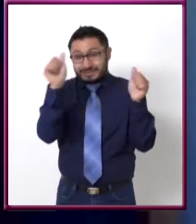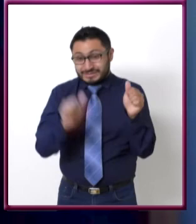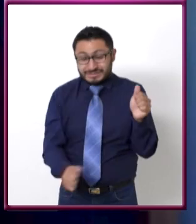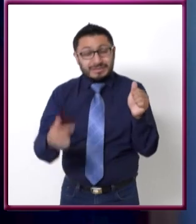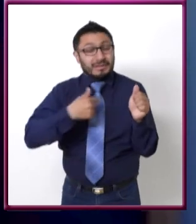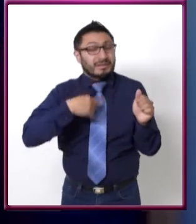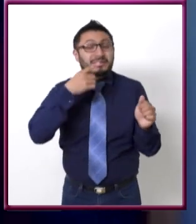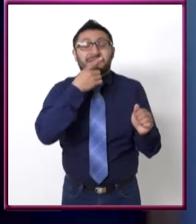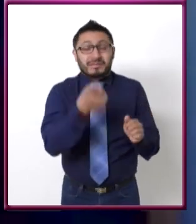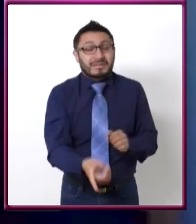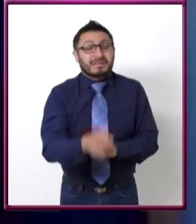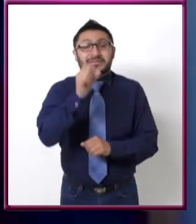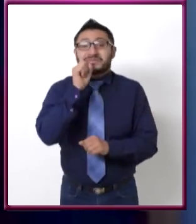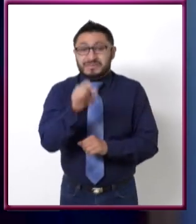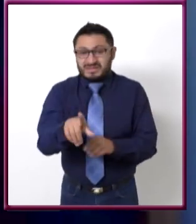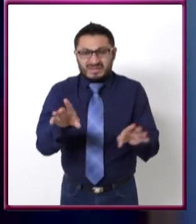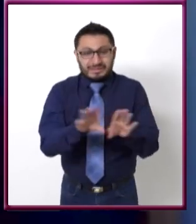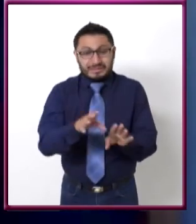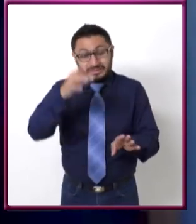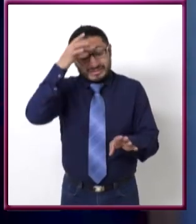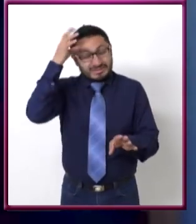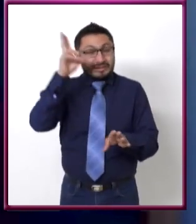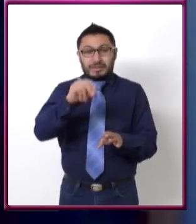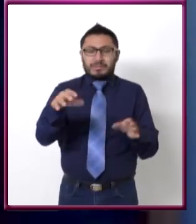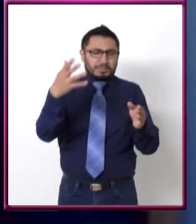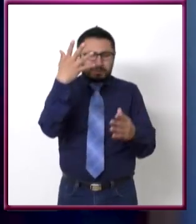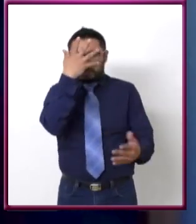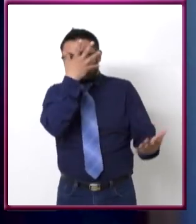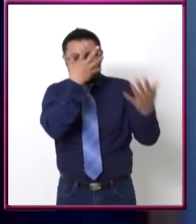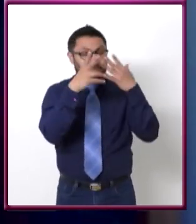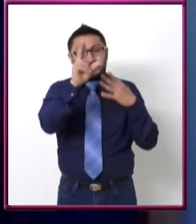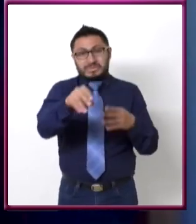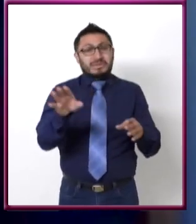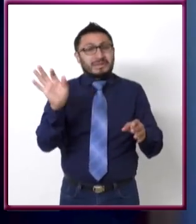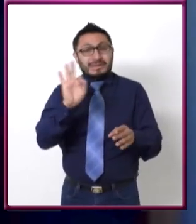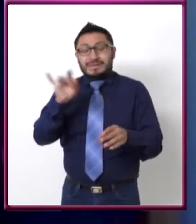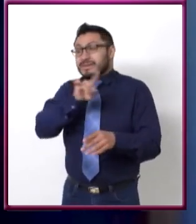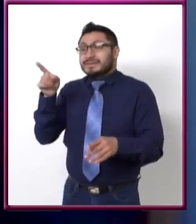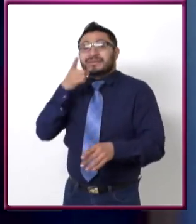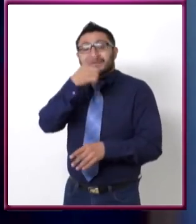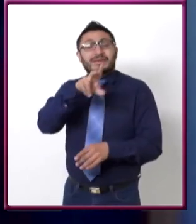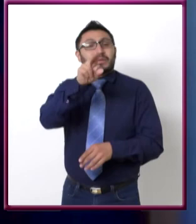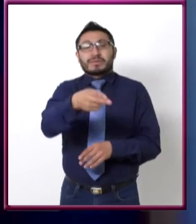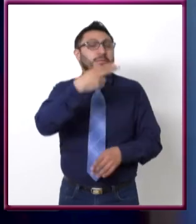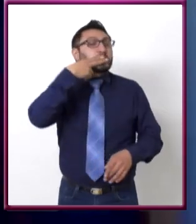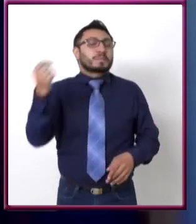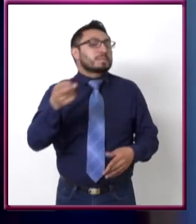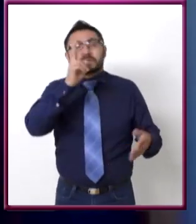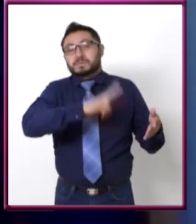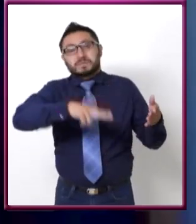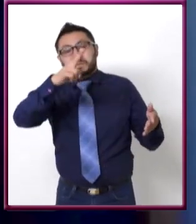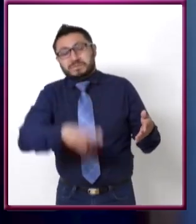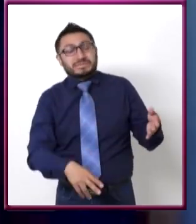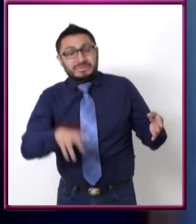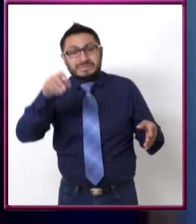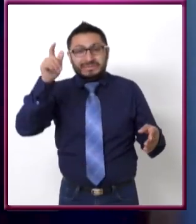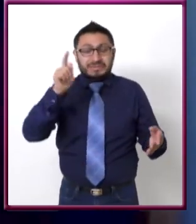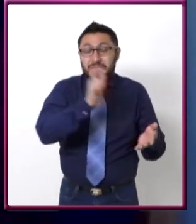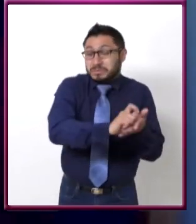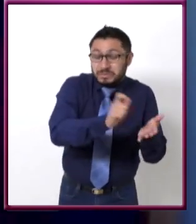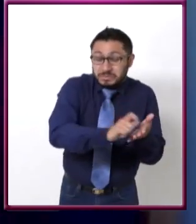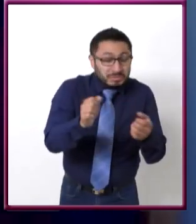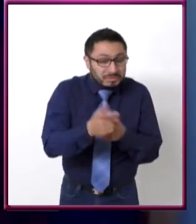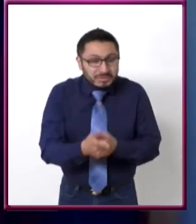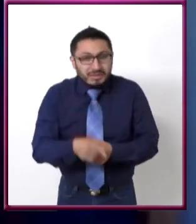realización. Y yo diría, pues no se inhiban, o sea, ustedes aunque les hayan dicho que no sirven para pintar